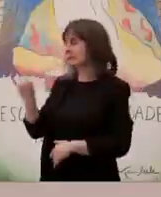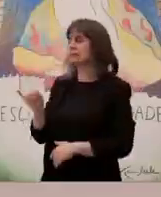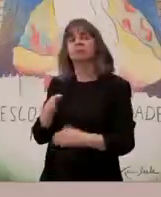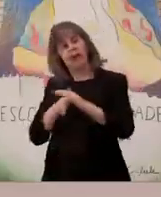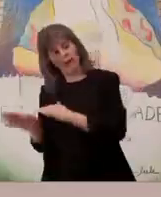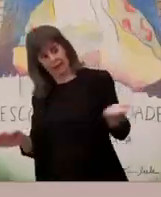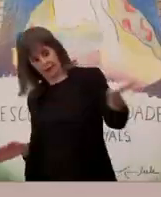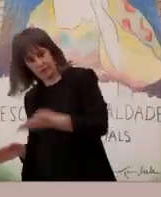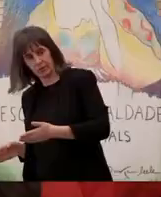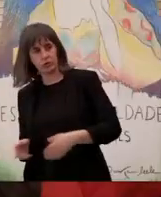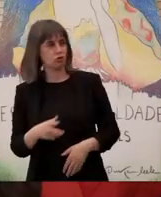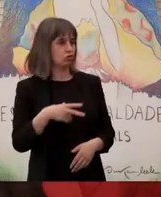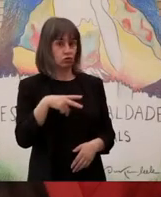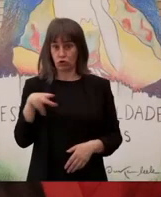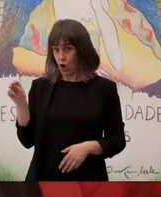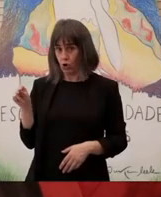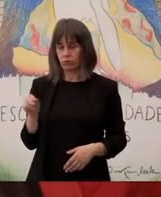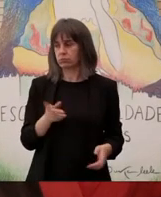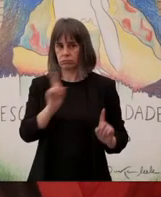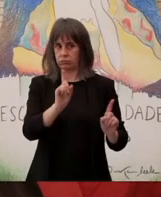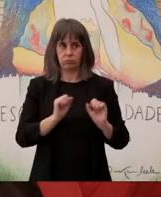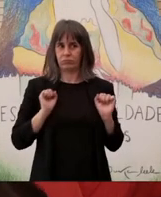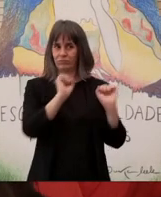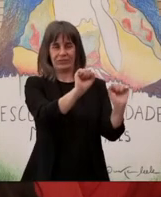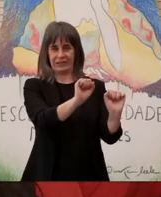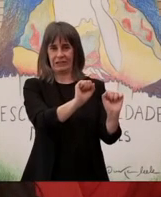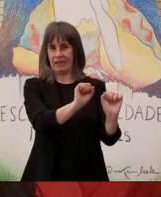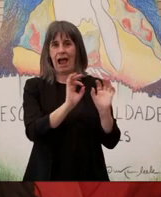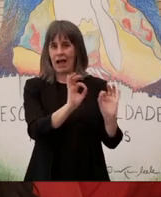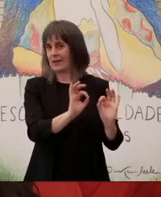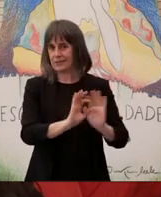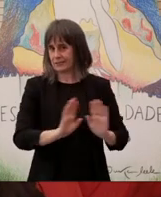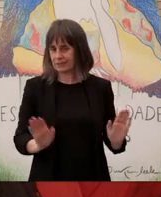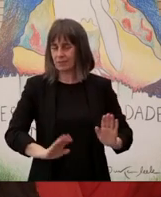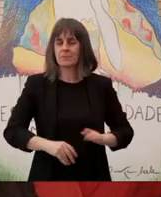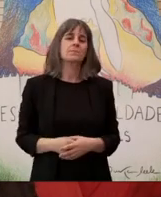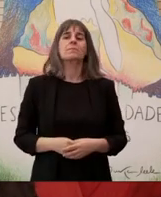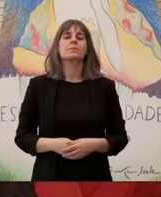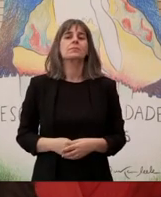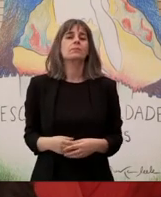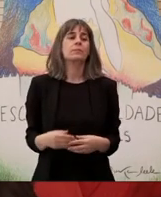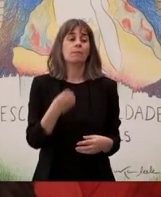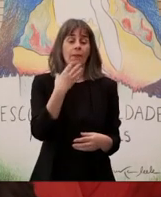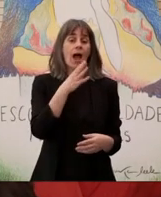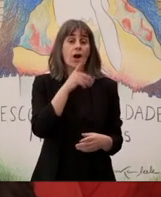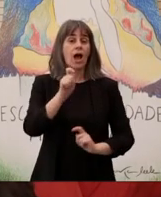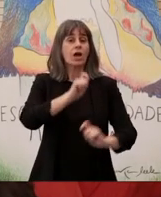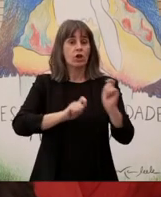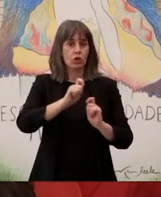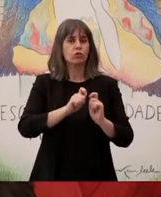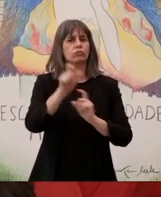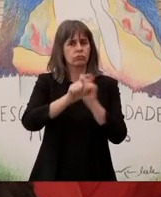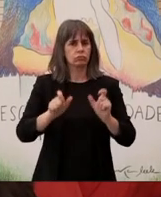no que entramos que no creían a igualdades no me entraban asociación Bueno pues ahora asociación tengo un número